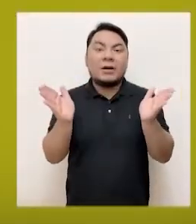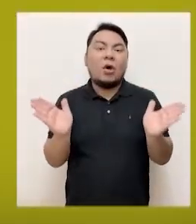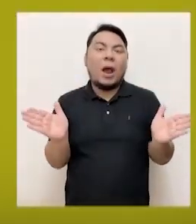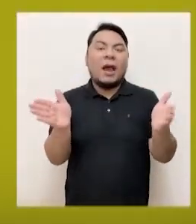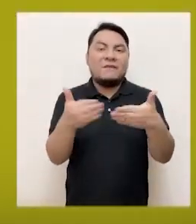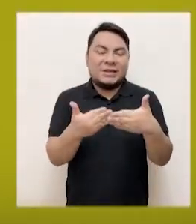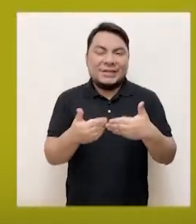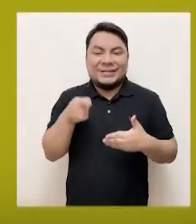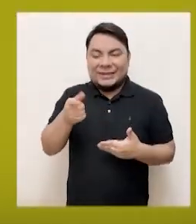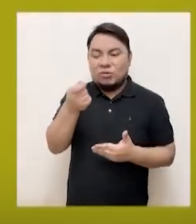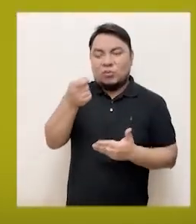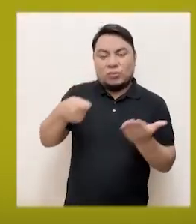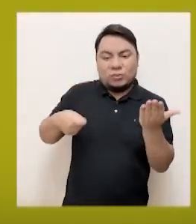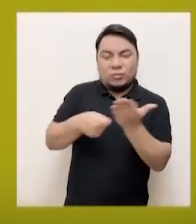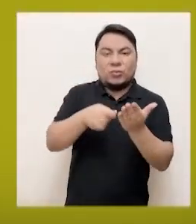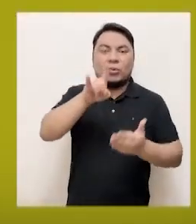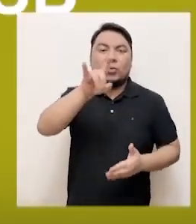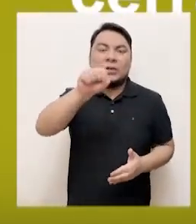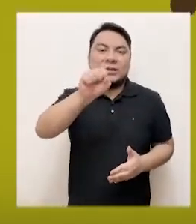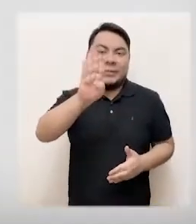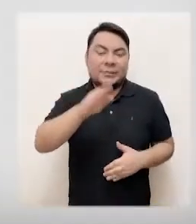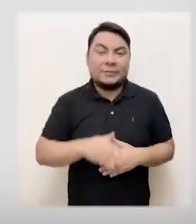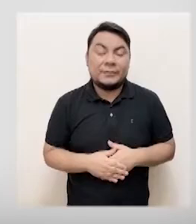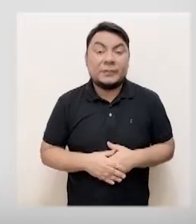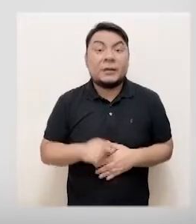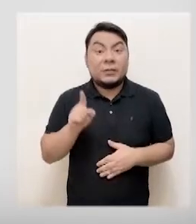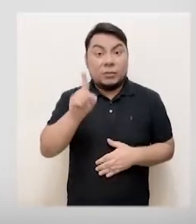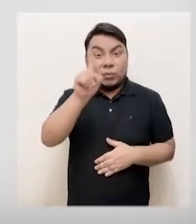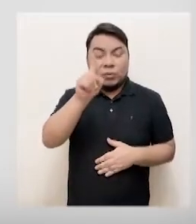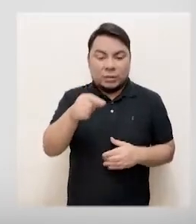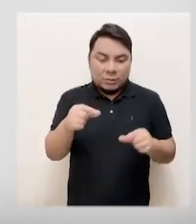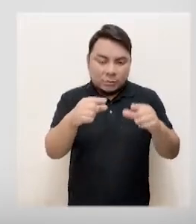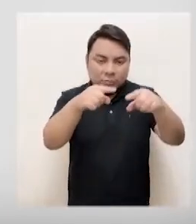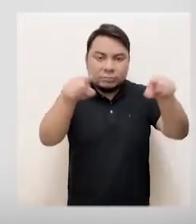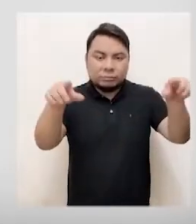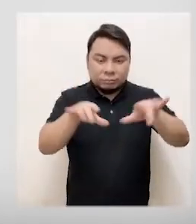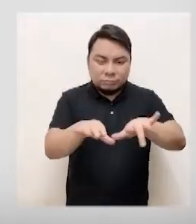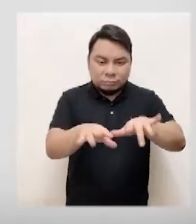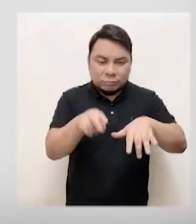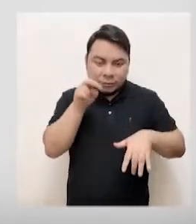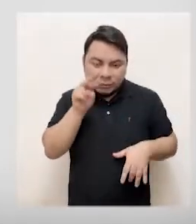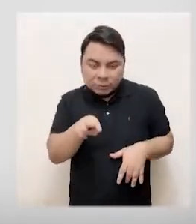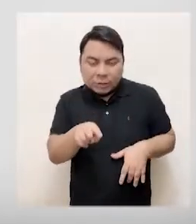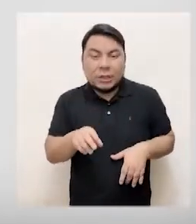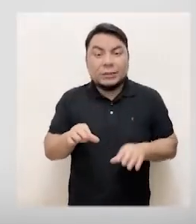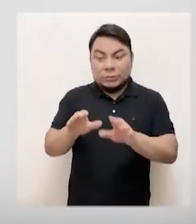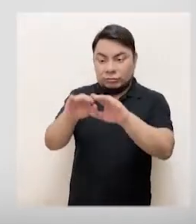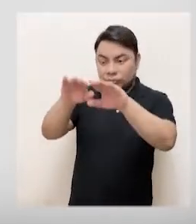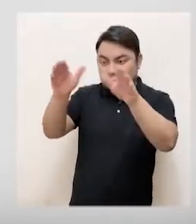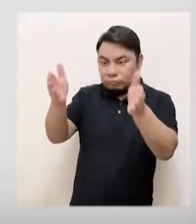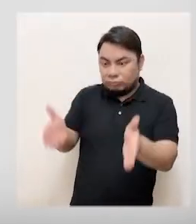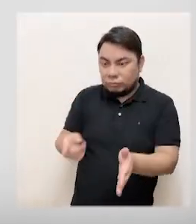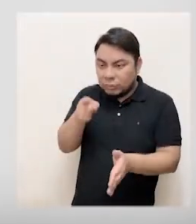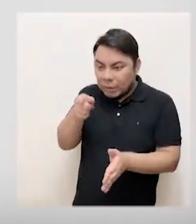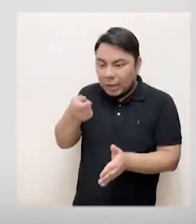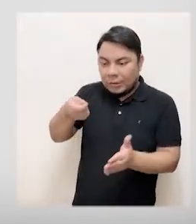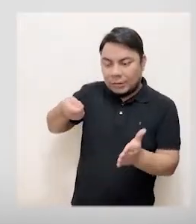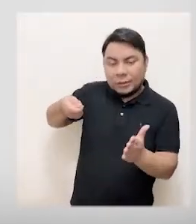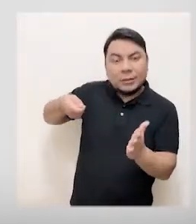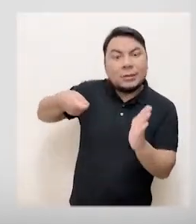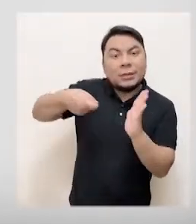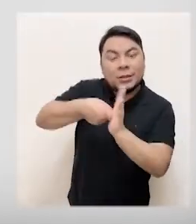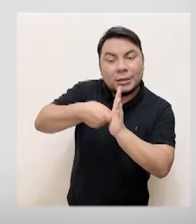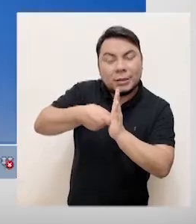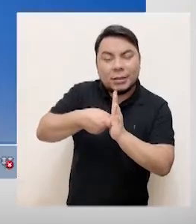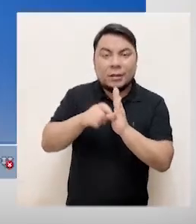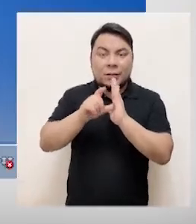y cerrar el USB. 1. Conecte el USB en la ranura del puerto externo del CPU.